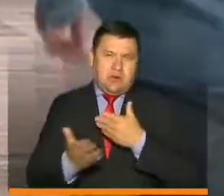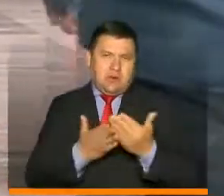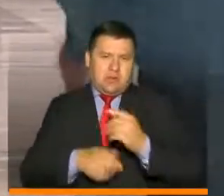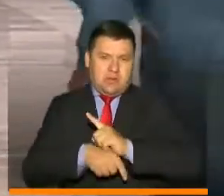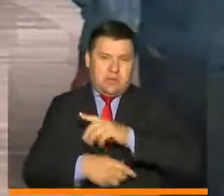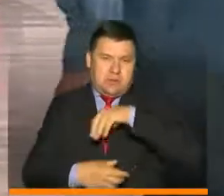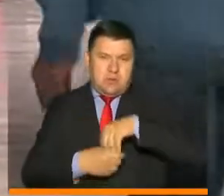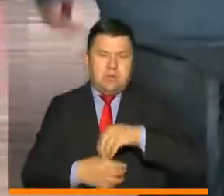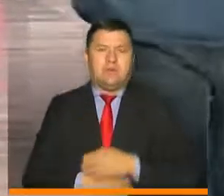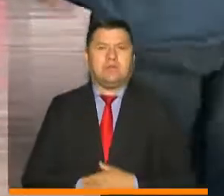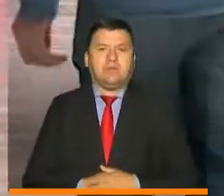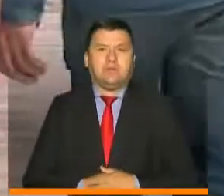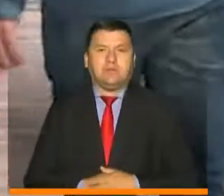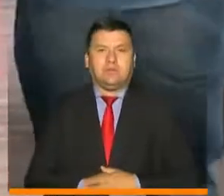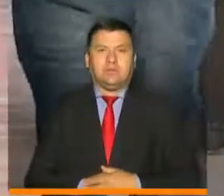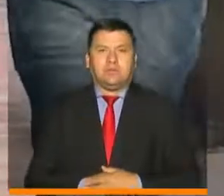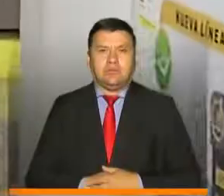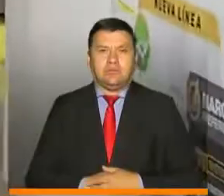Cómpralo Nuestro.